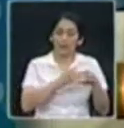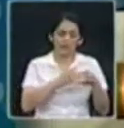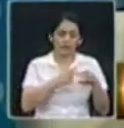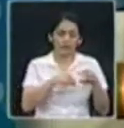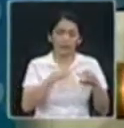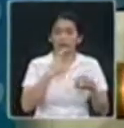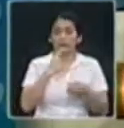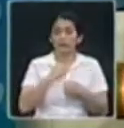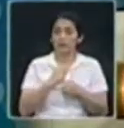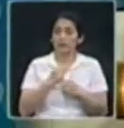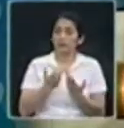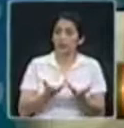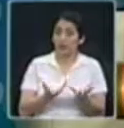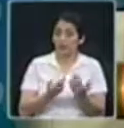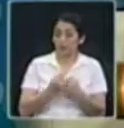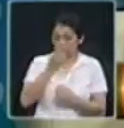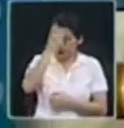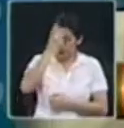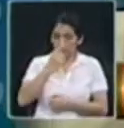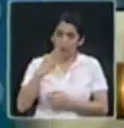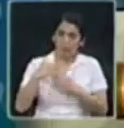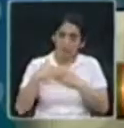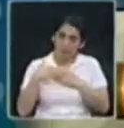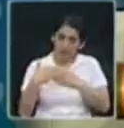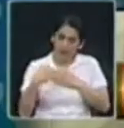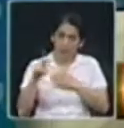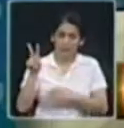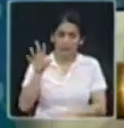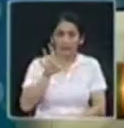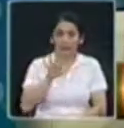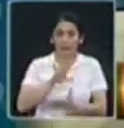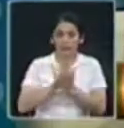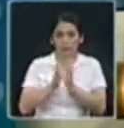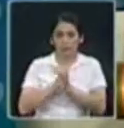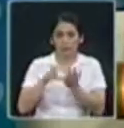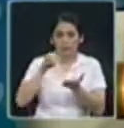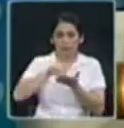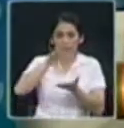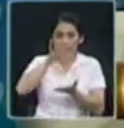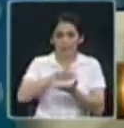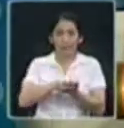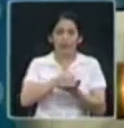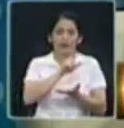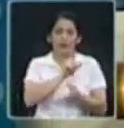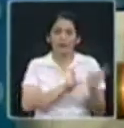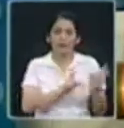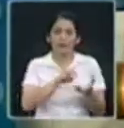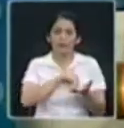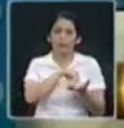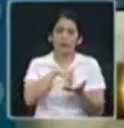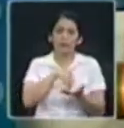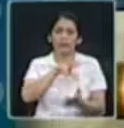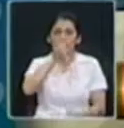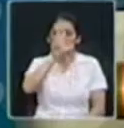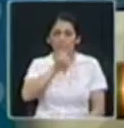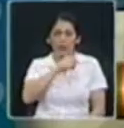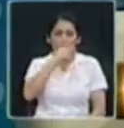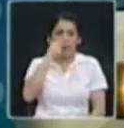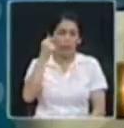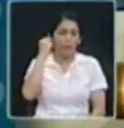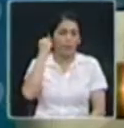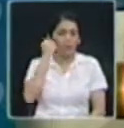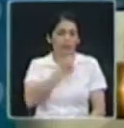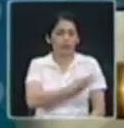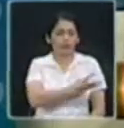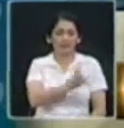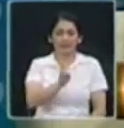normativa el 25 de noviembre. Nosotros venimos ya trabajando como comisión, la conformamos 13 asambleístas entre hombres y mujeres, multipartidistas la